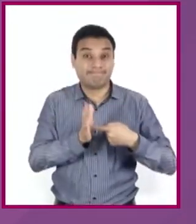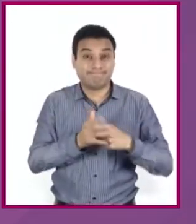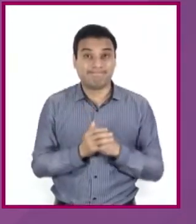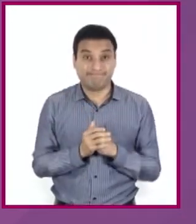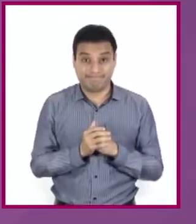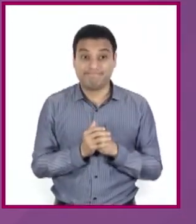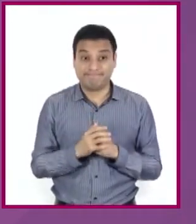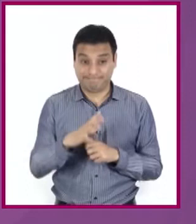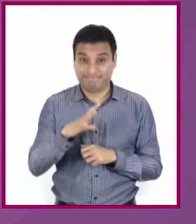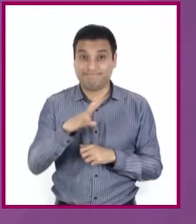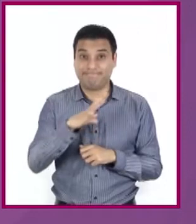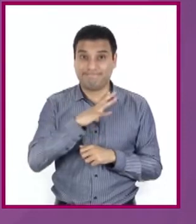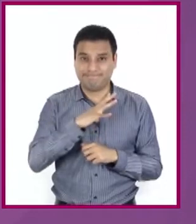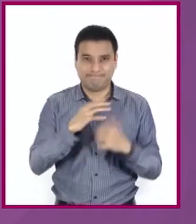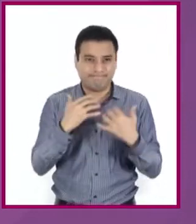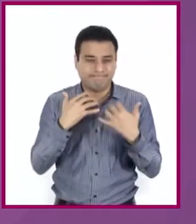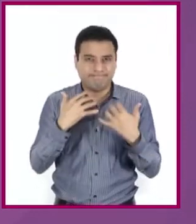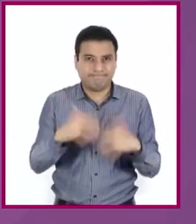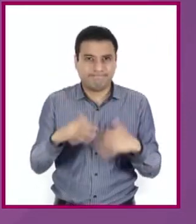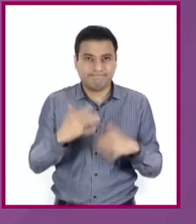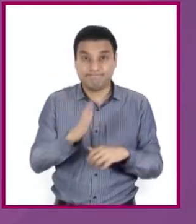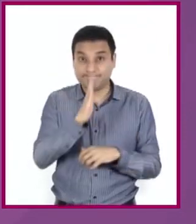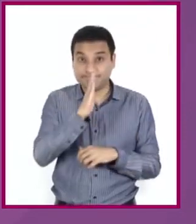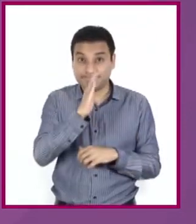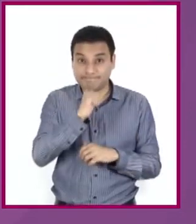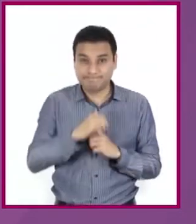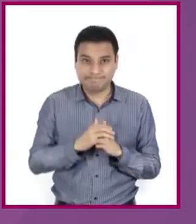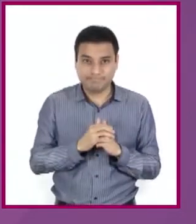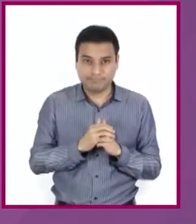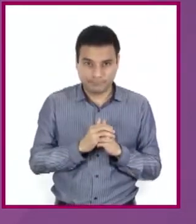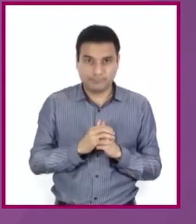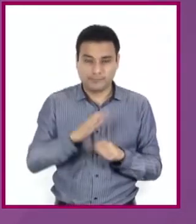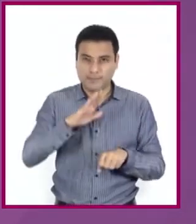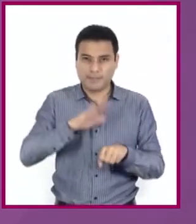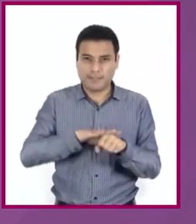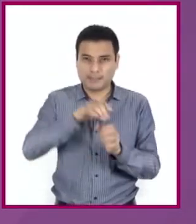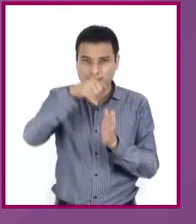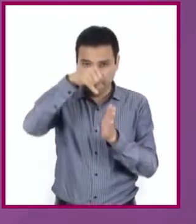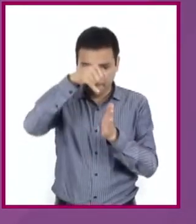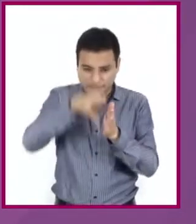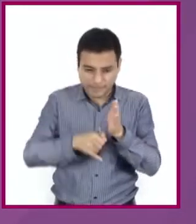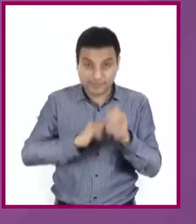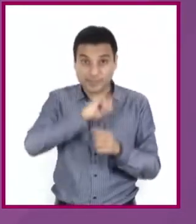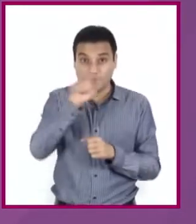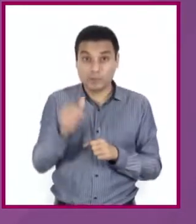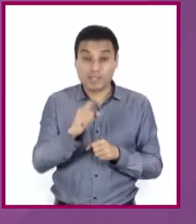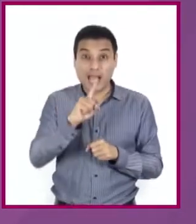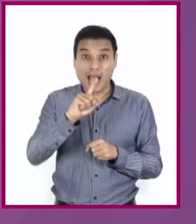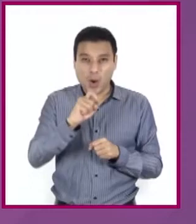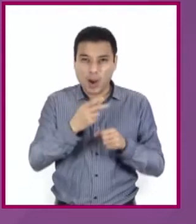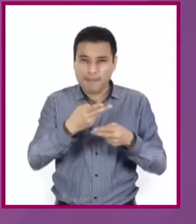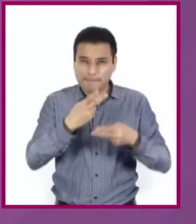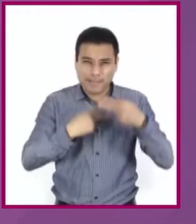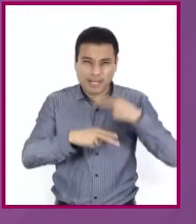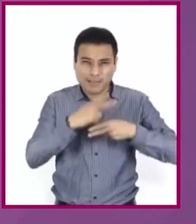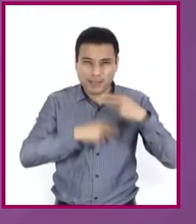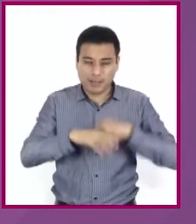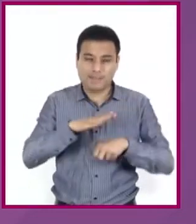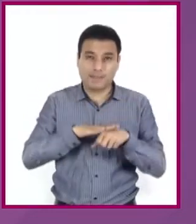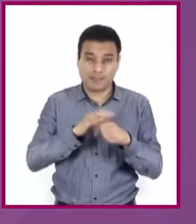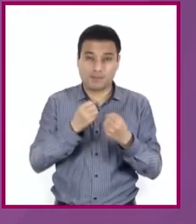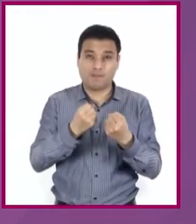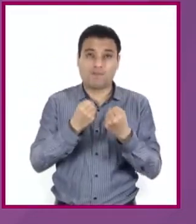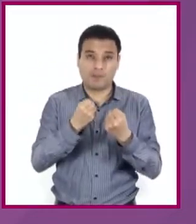encuentran instalados en forma vertical para que el túnel sea más profundo y la caída del agua gane más altura y tenga más fuerza.